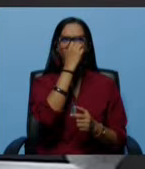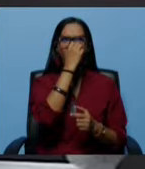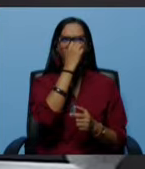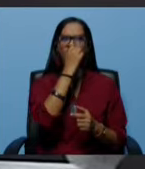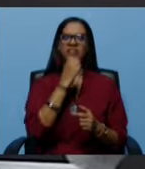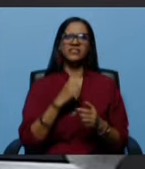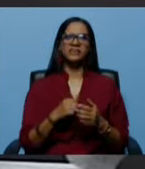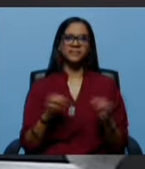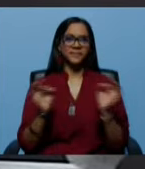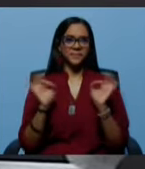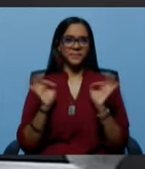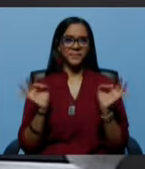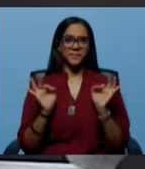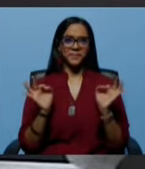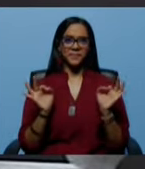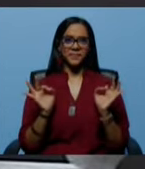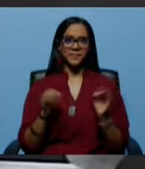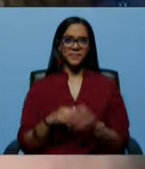Más nada.